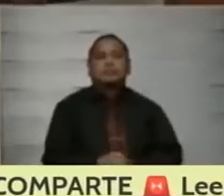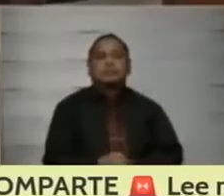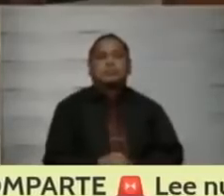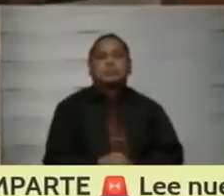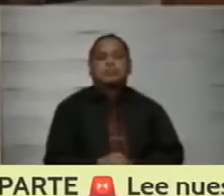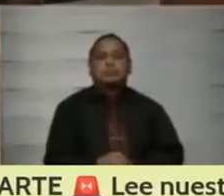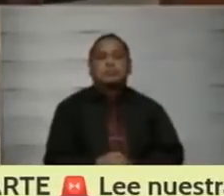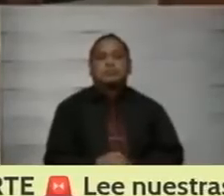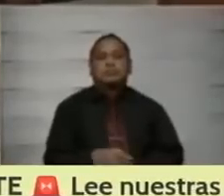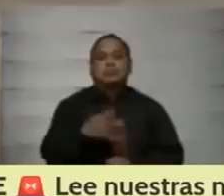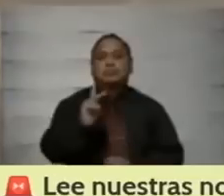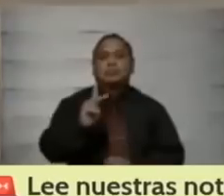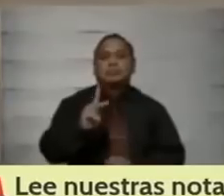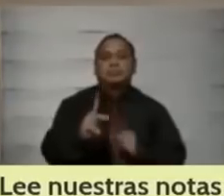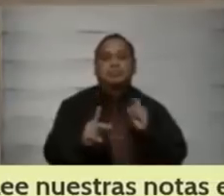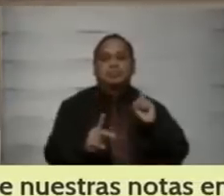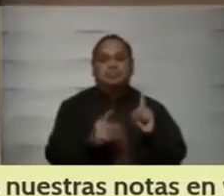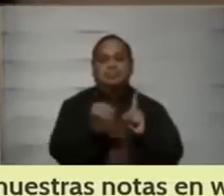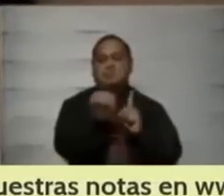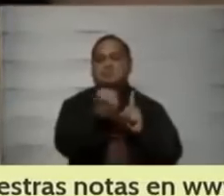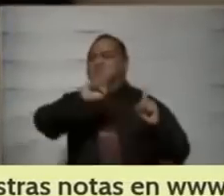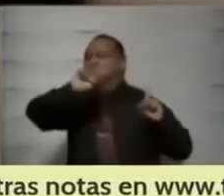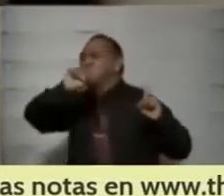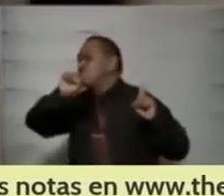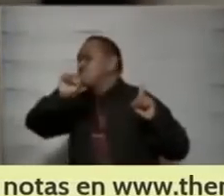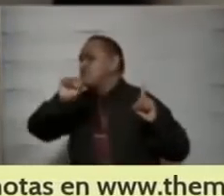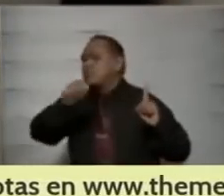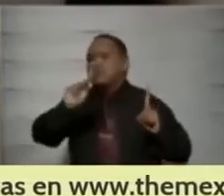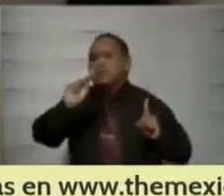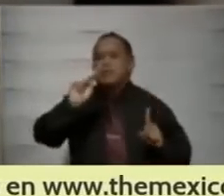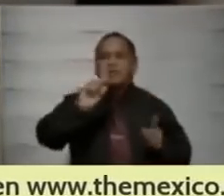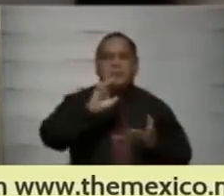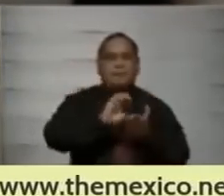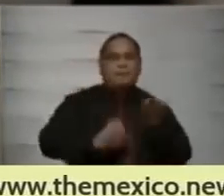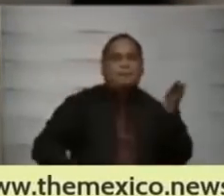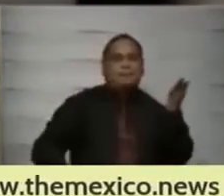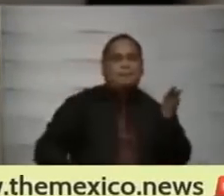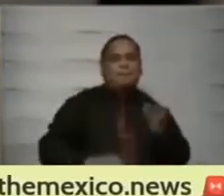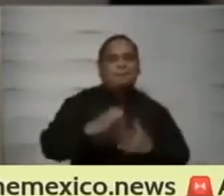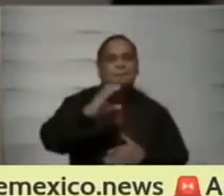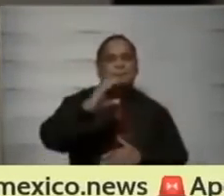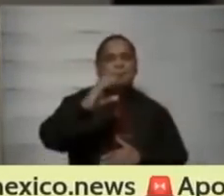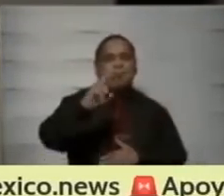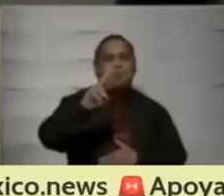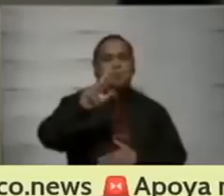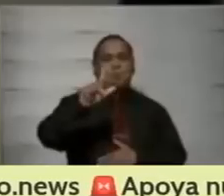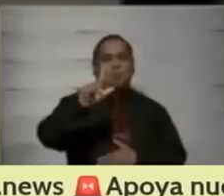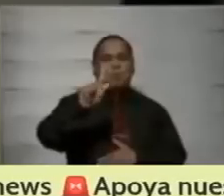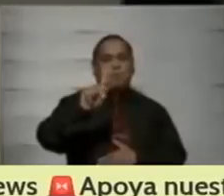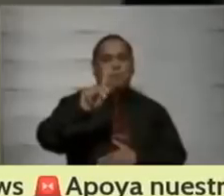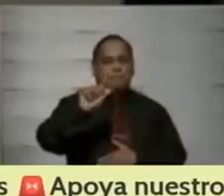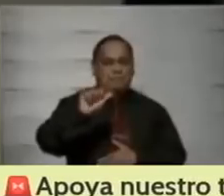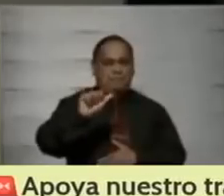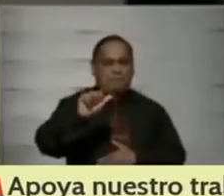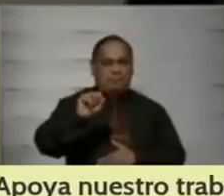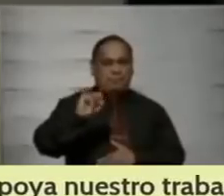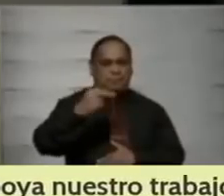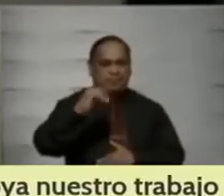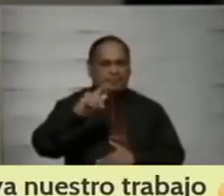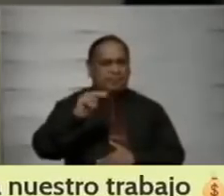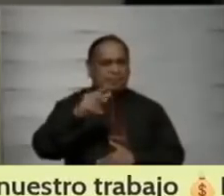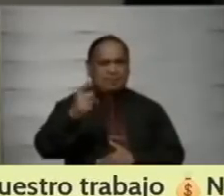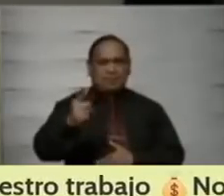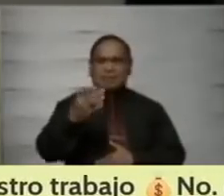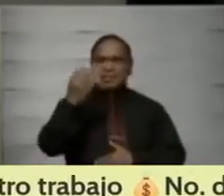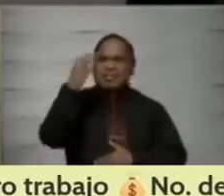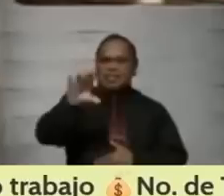darle la espalda a alguien. Como, por ejemplo, culpachtig. Culpachtig. Una palabra específica. No existe, pero